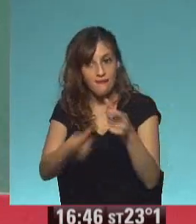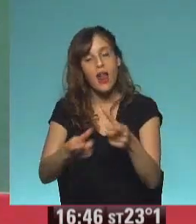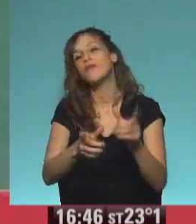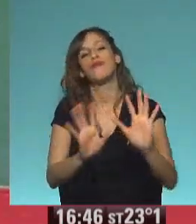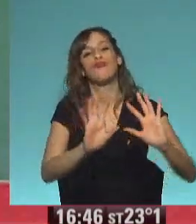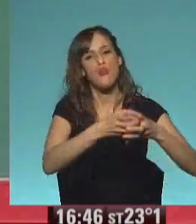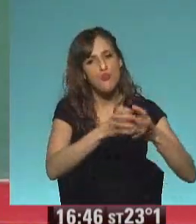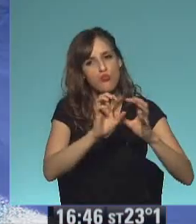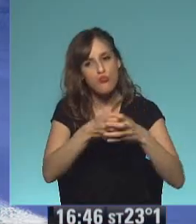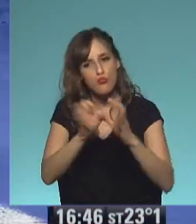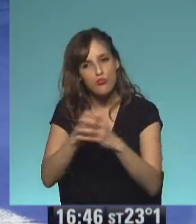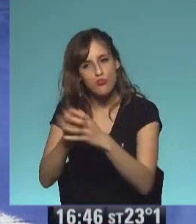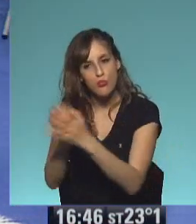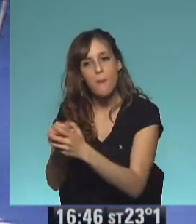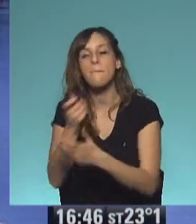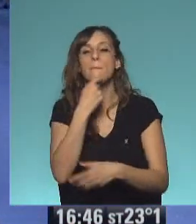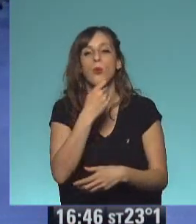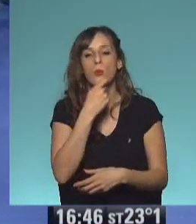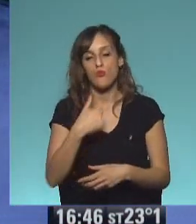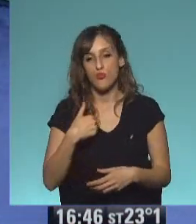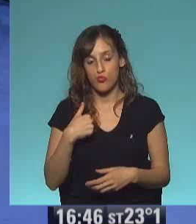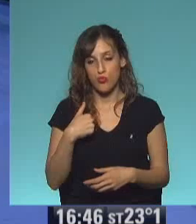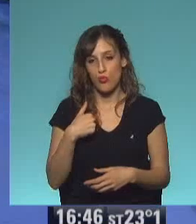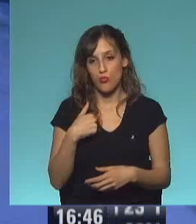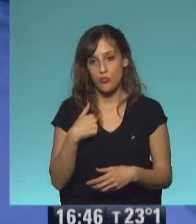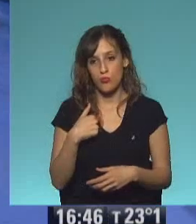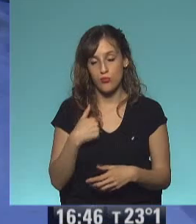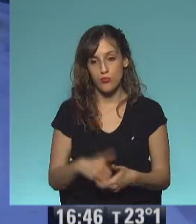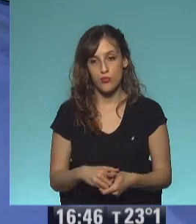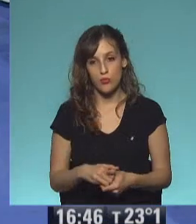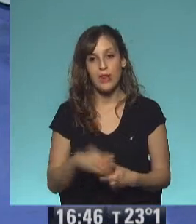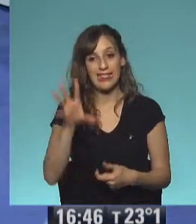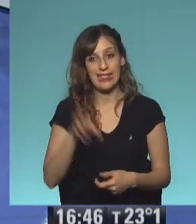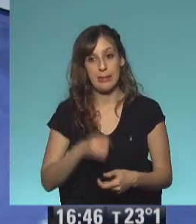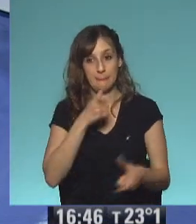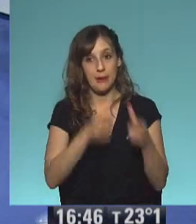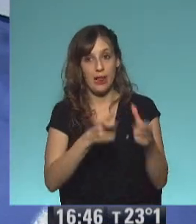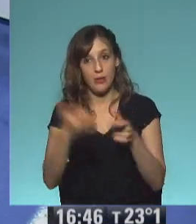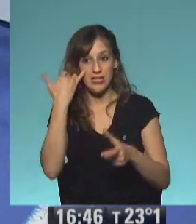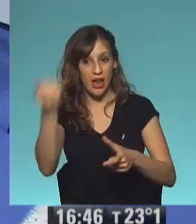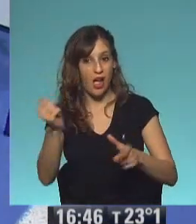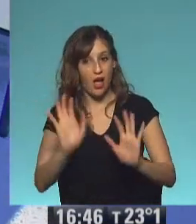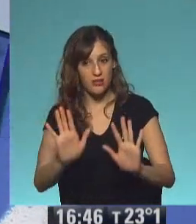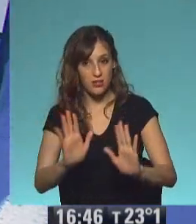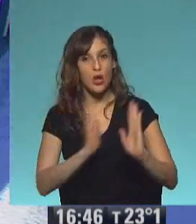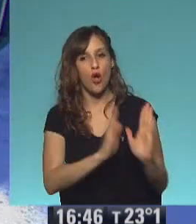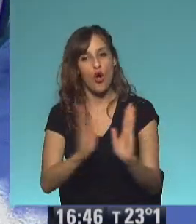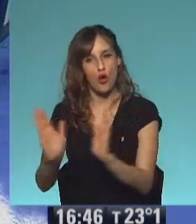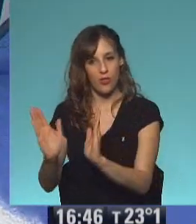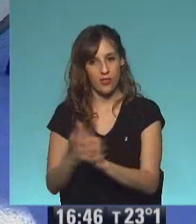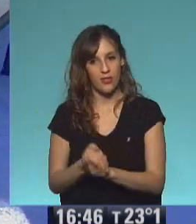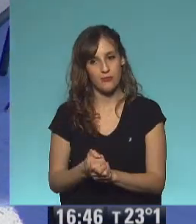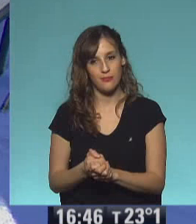pensamos yo mire acá les traje las palabras más o menos claras para darles